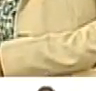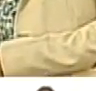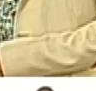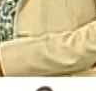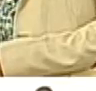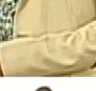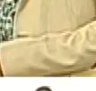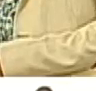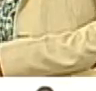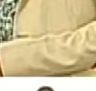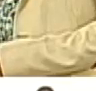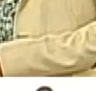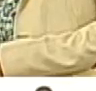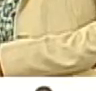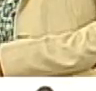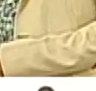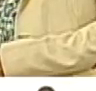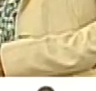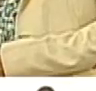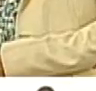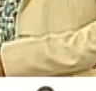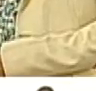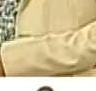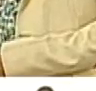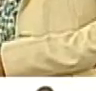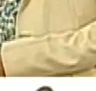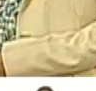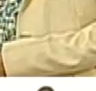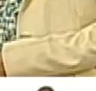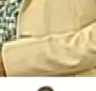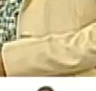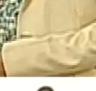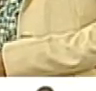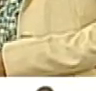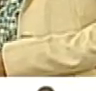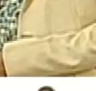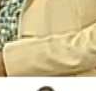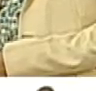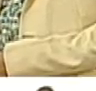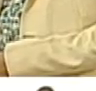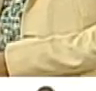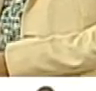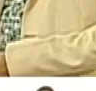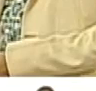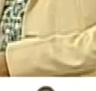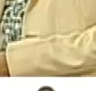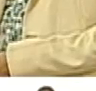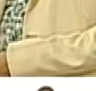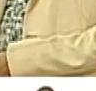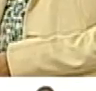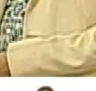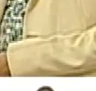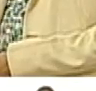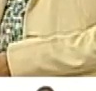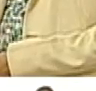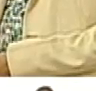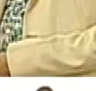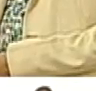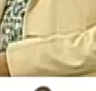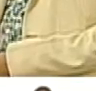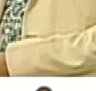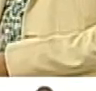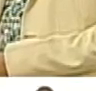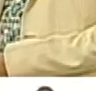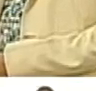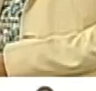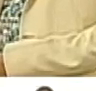tenía 11, 12 años más o menos. Por estaba allá como el año 2012, 2013. En el día de la campaña, Dios mío. Yo también lo recuerdo